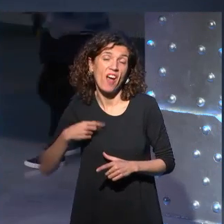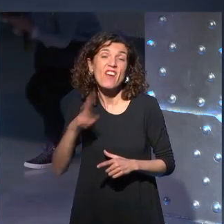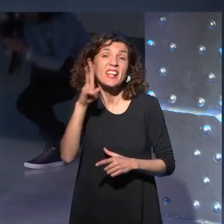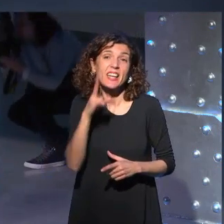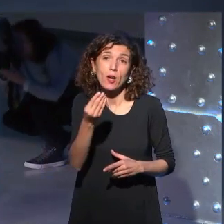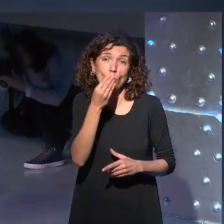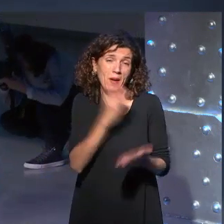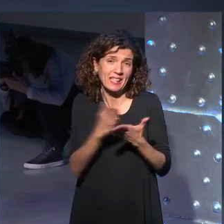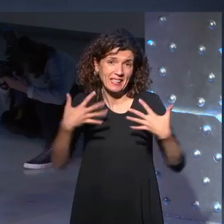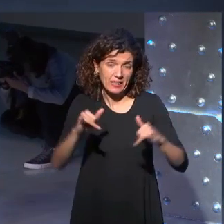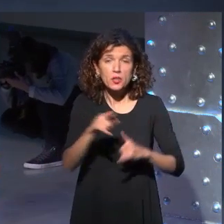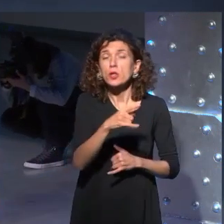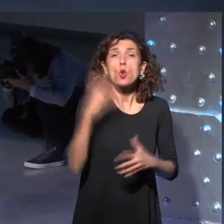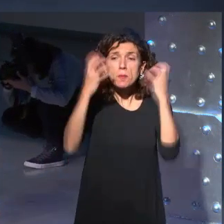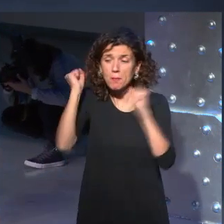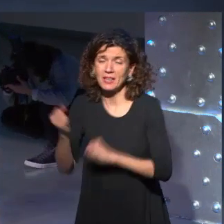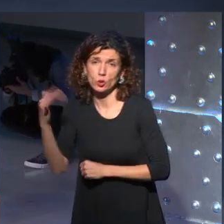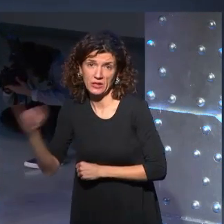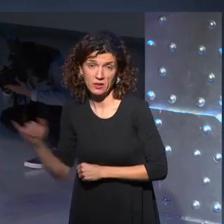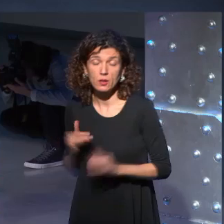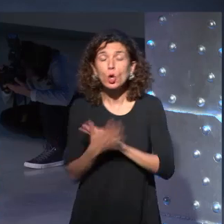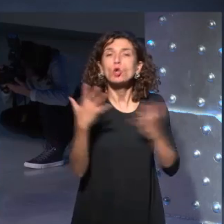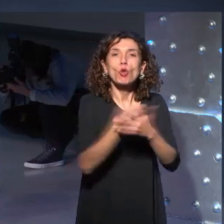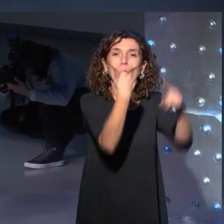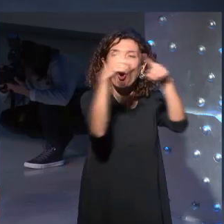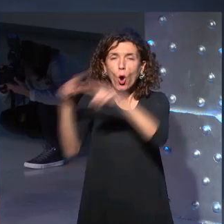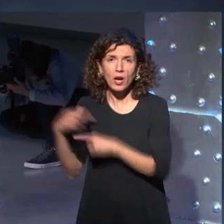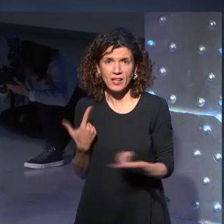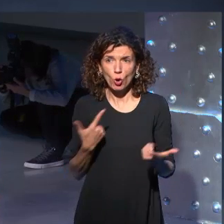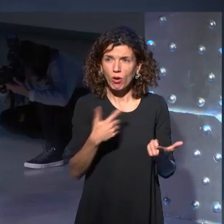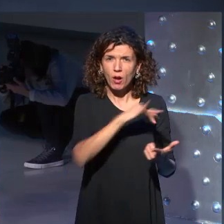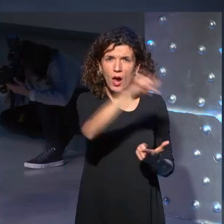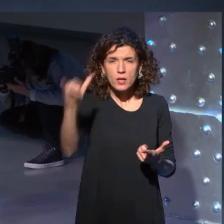animales. Todos los objetos que nos rodean en este momento escurren muerte.